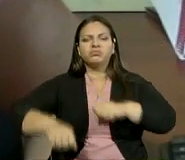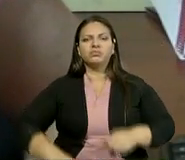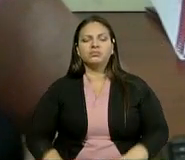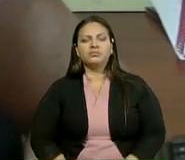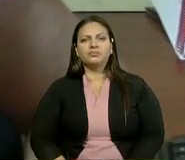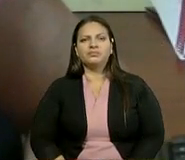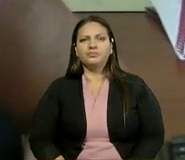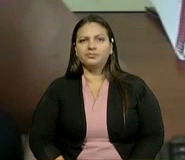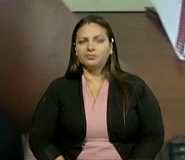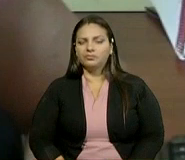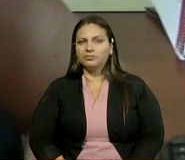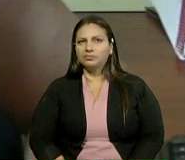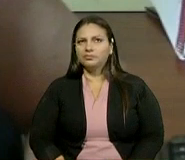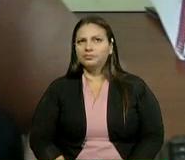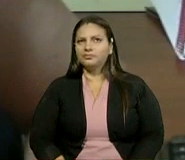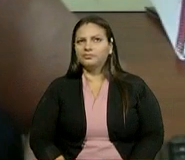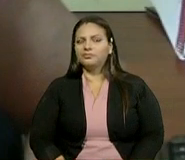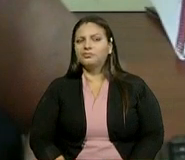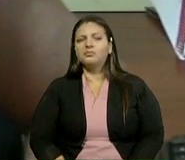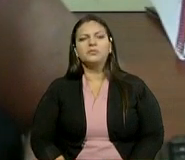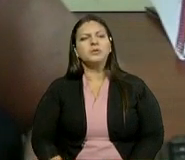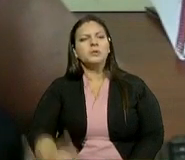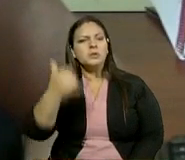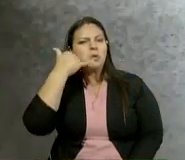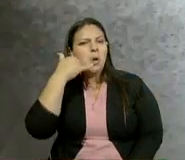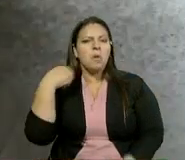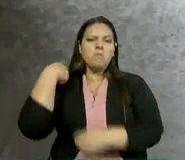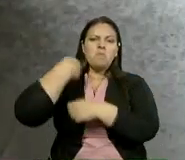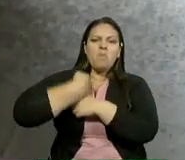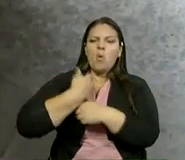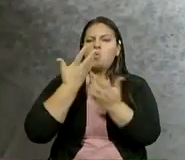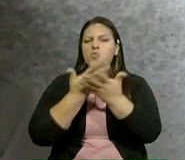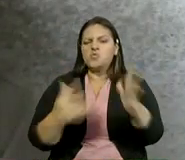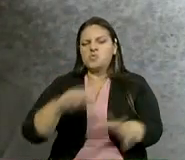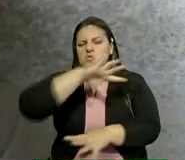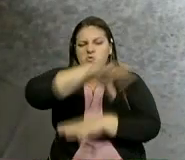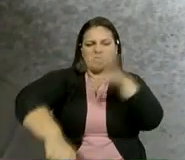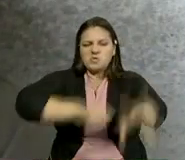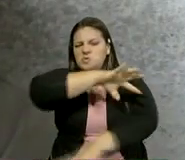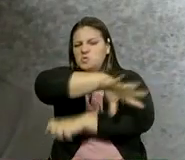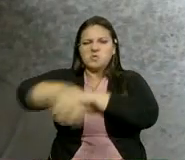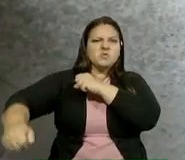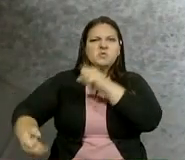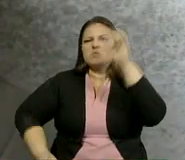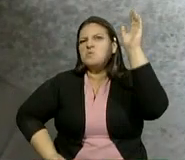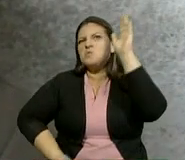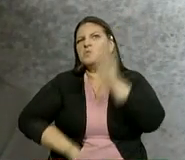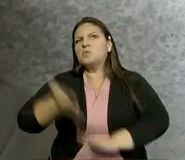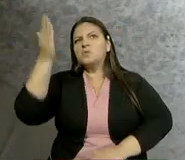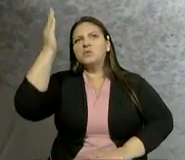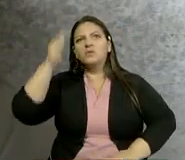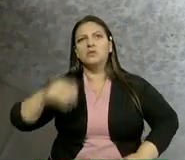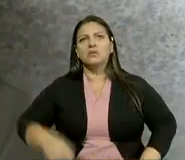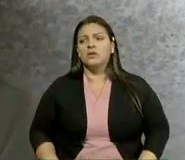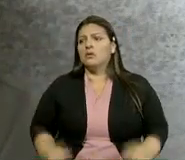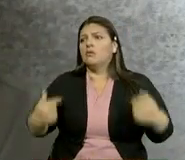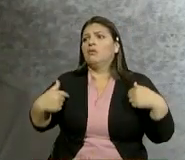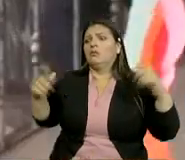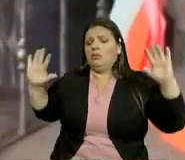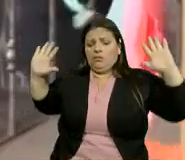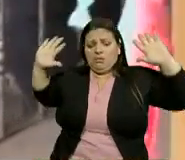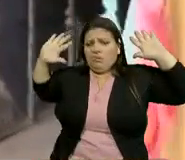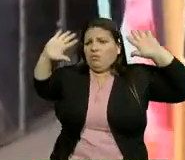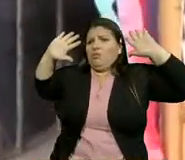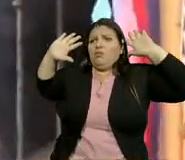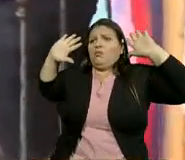a sustraer las pertenencias de los ocupantes del bus. Tranquilo, cójanse todo, pero no hagan nada a la gente.